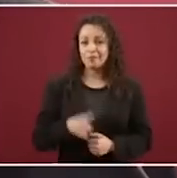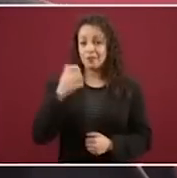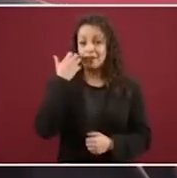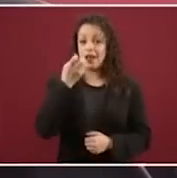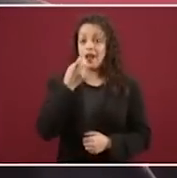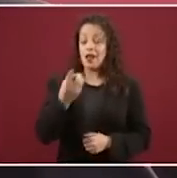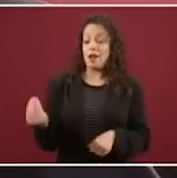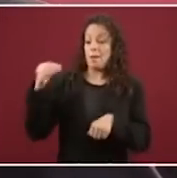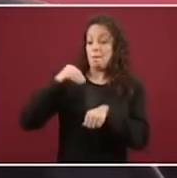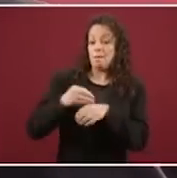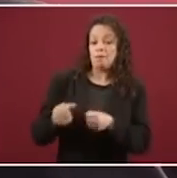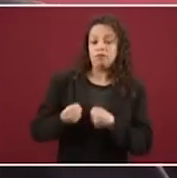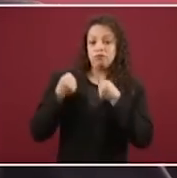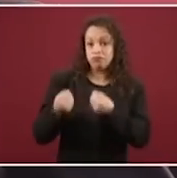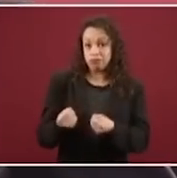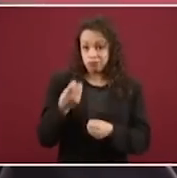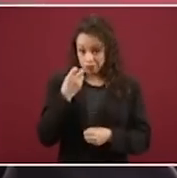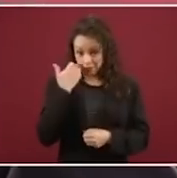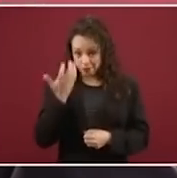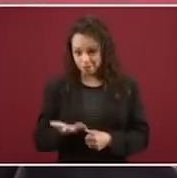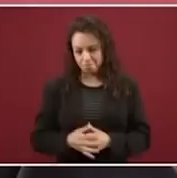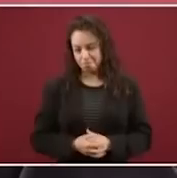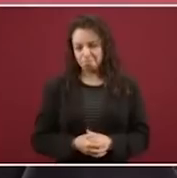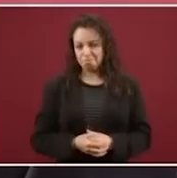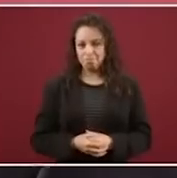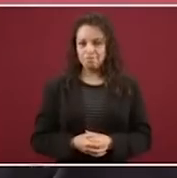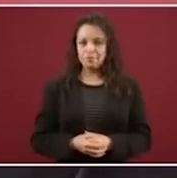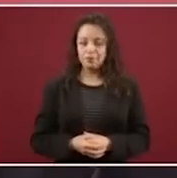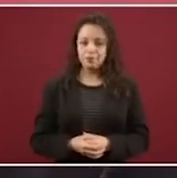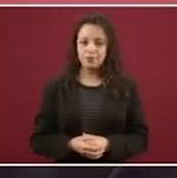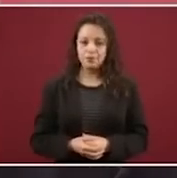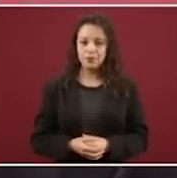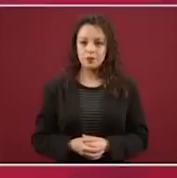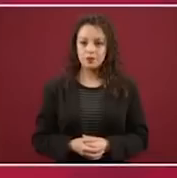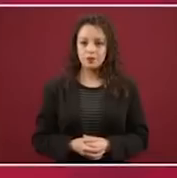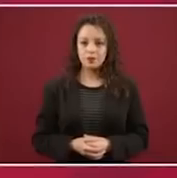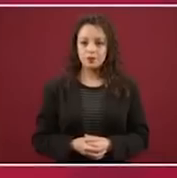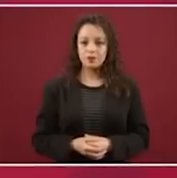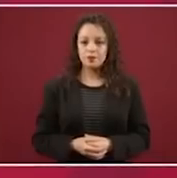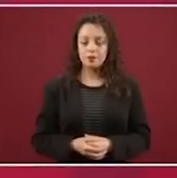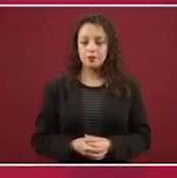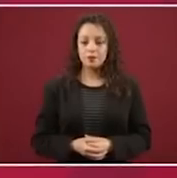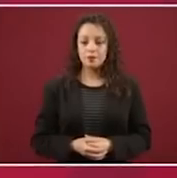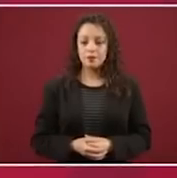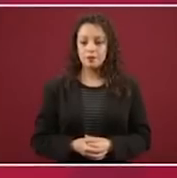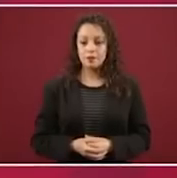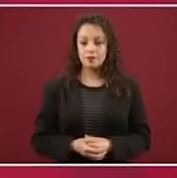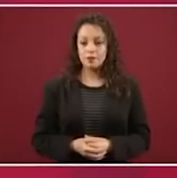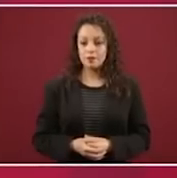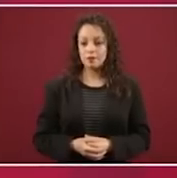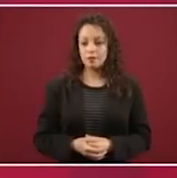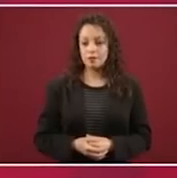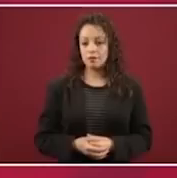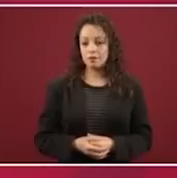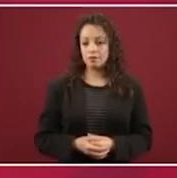además nada de capuchas,